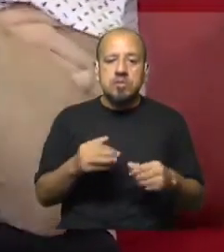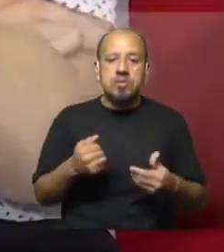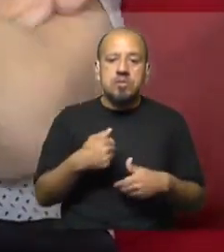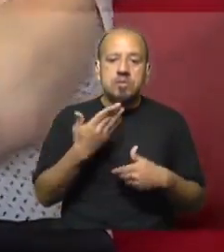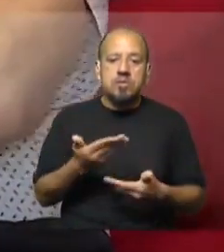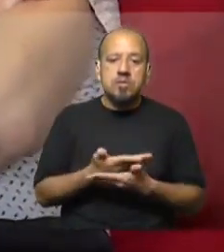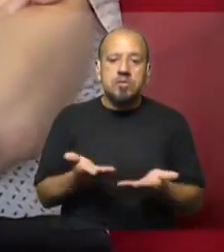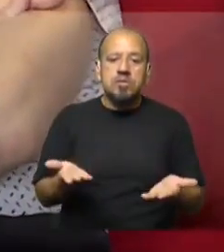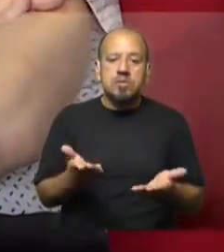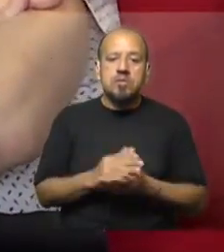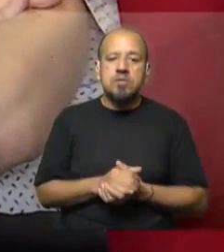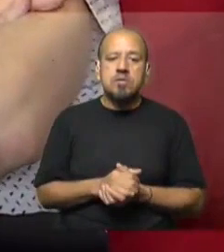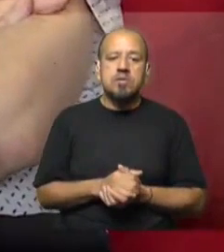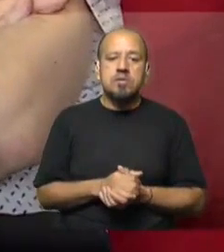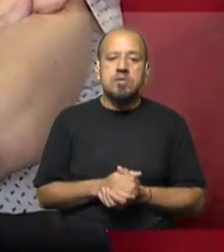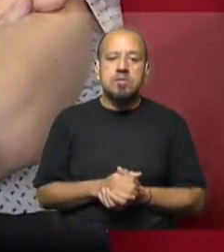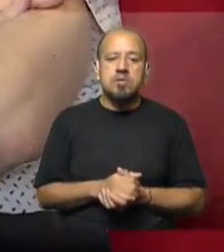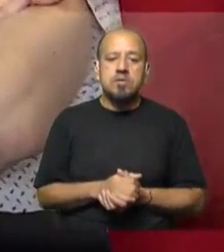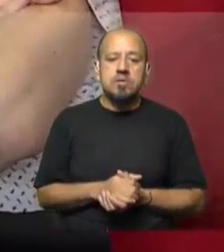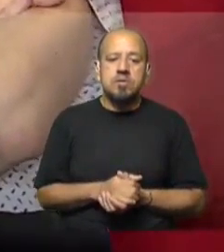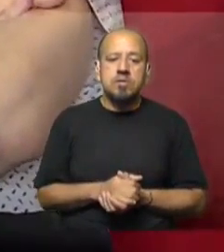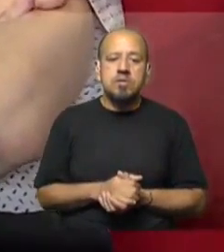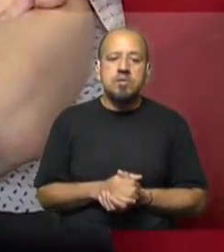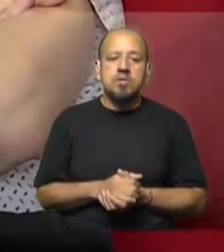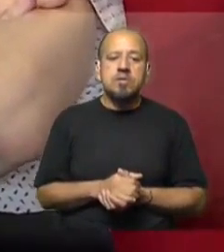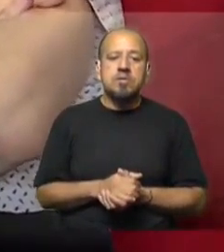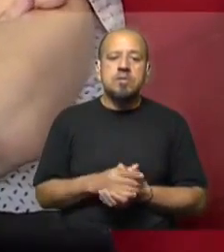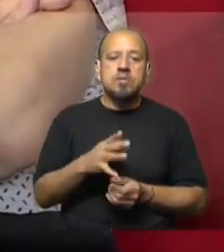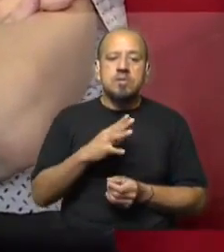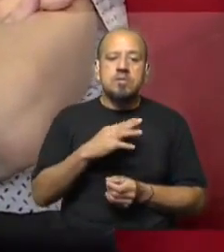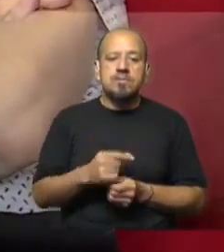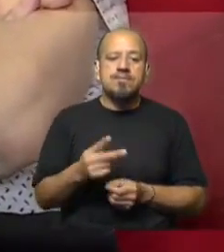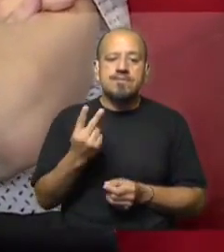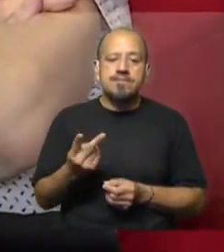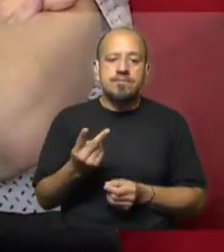eso. Porque además hay dos aspectos